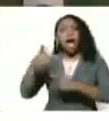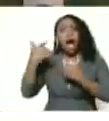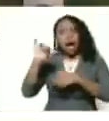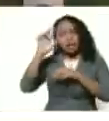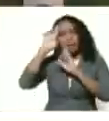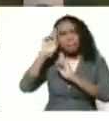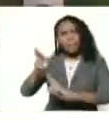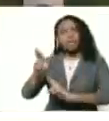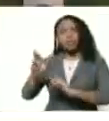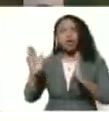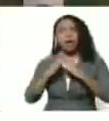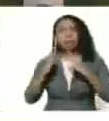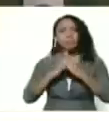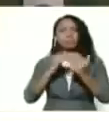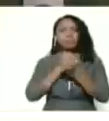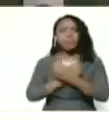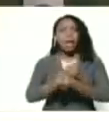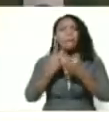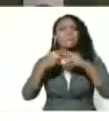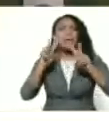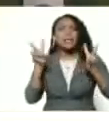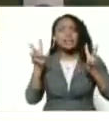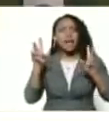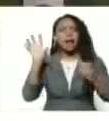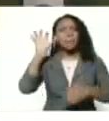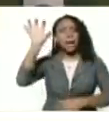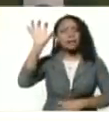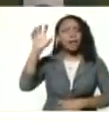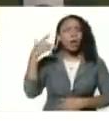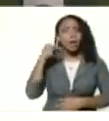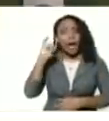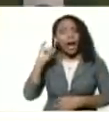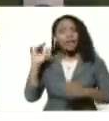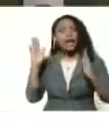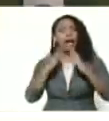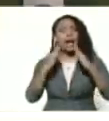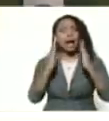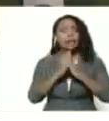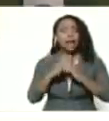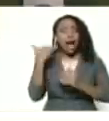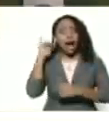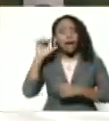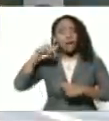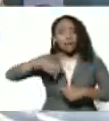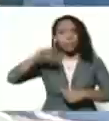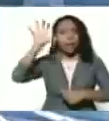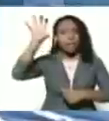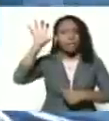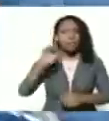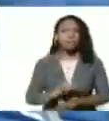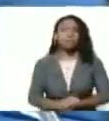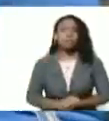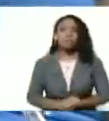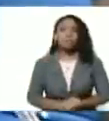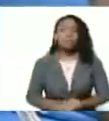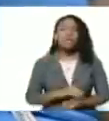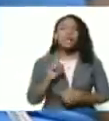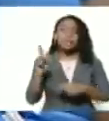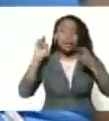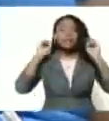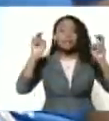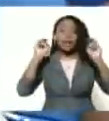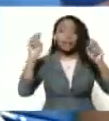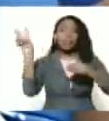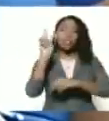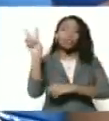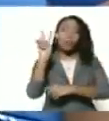respeto, amor y paz en la patria. Lo que haya en hogar, habrá en el país. Ese es el concepto